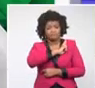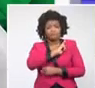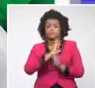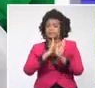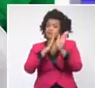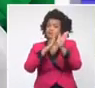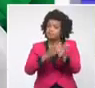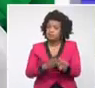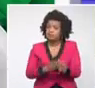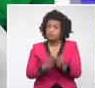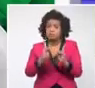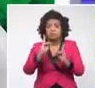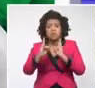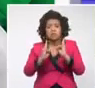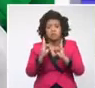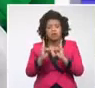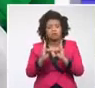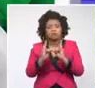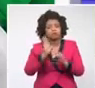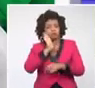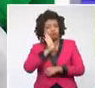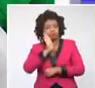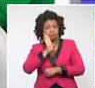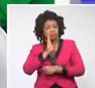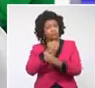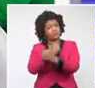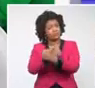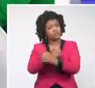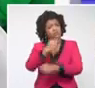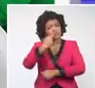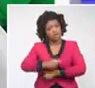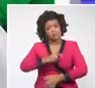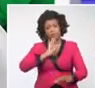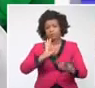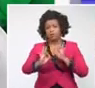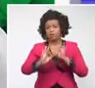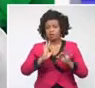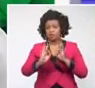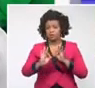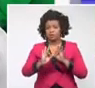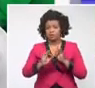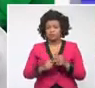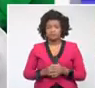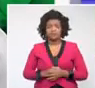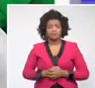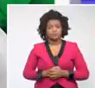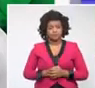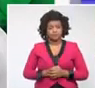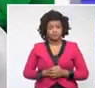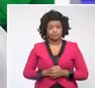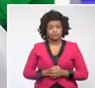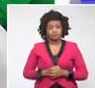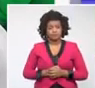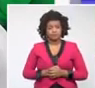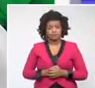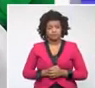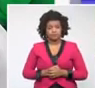grupos de mucho riesgo que tenemos que protegerlos. Ellos no se pueden proteger. Los